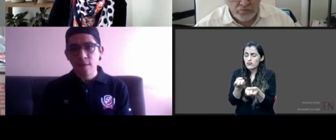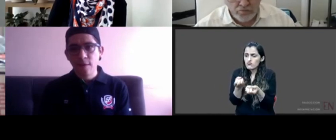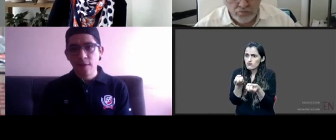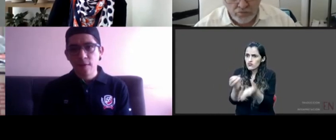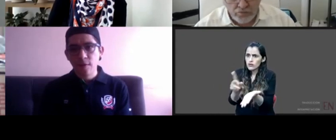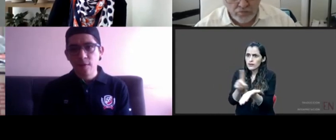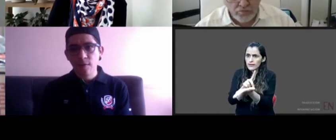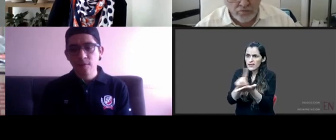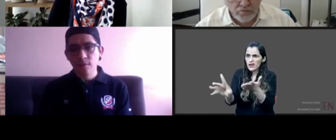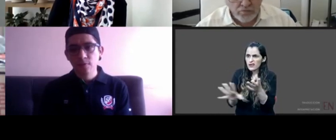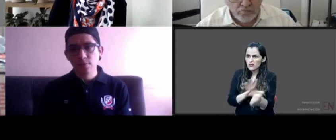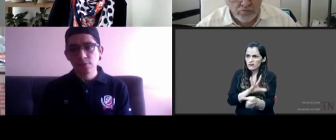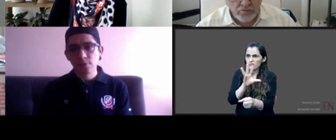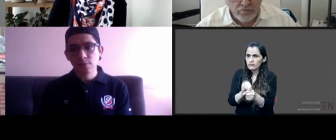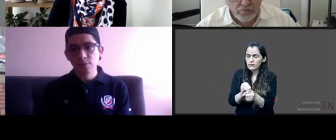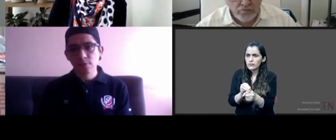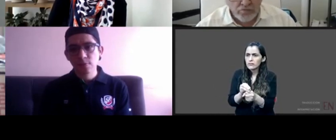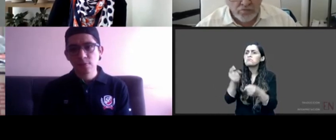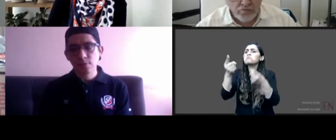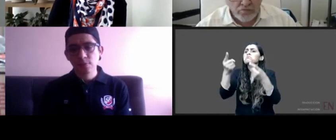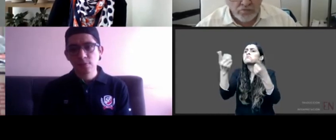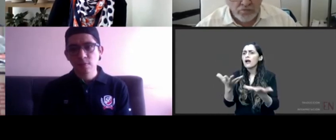que quisieras comentar en 4 minutos?